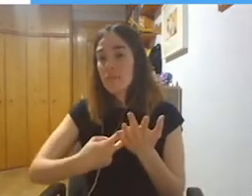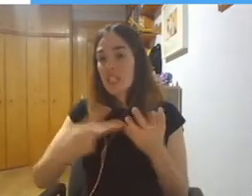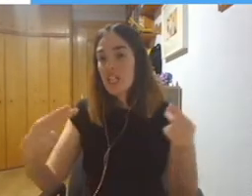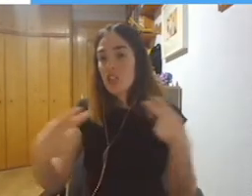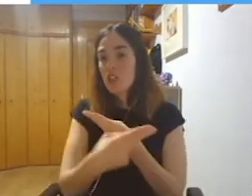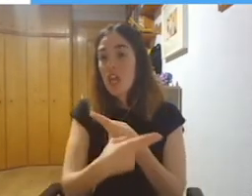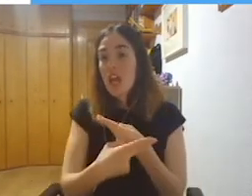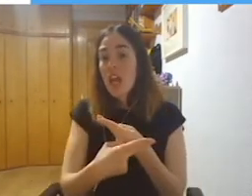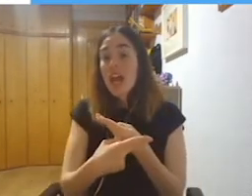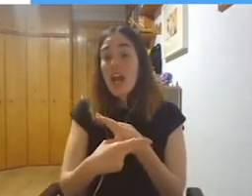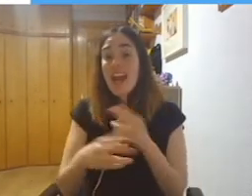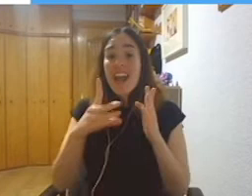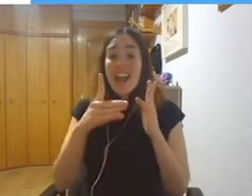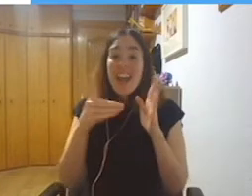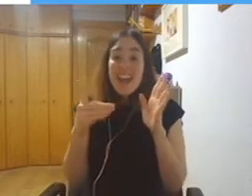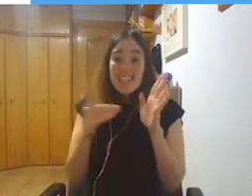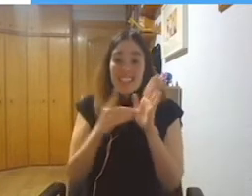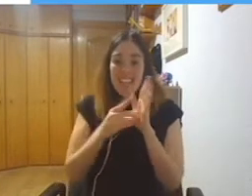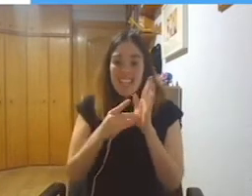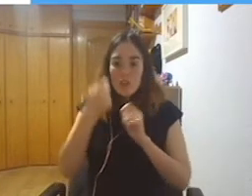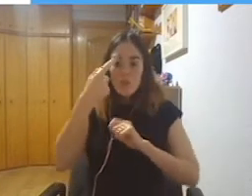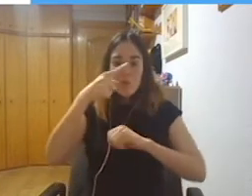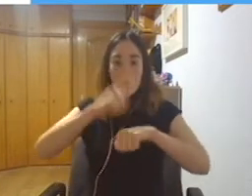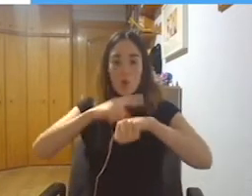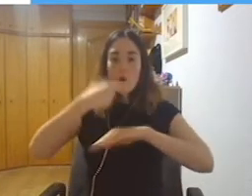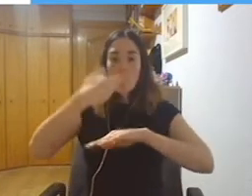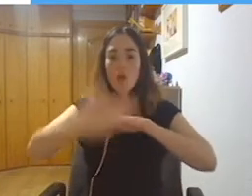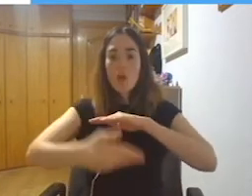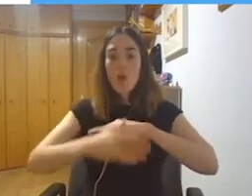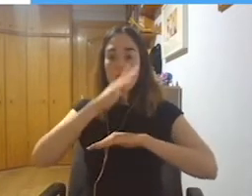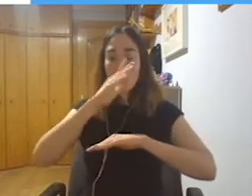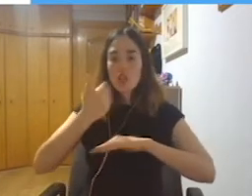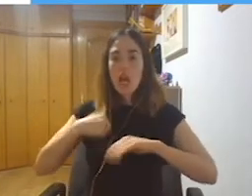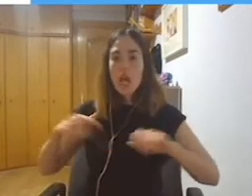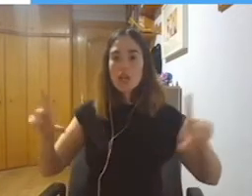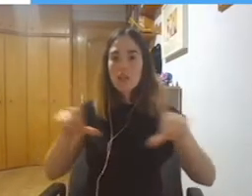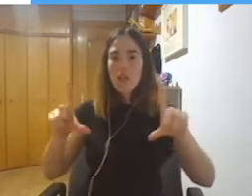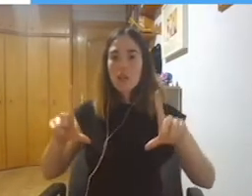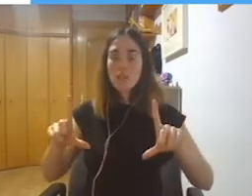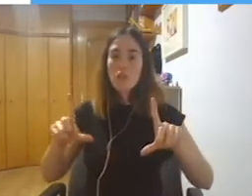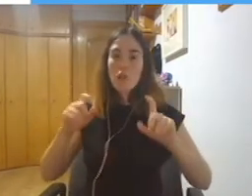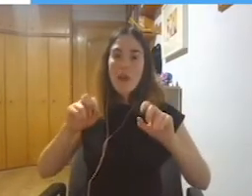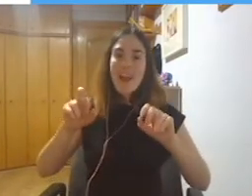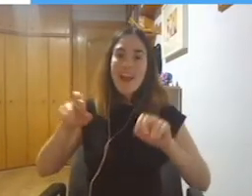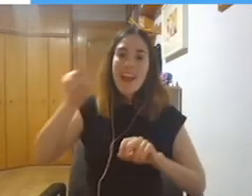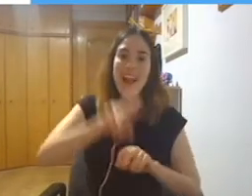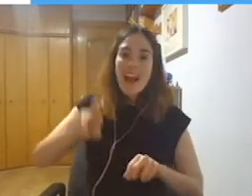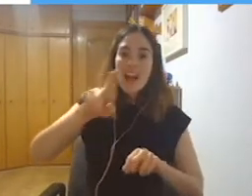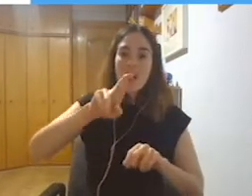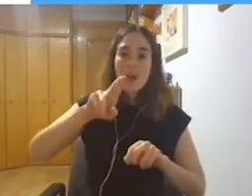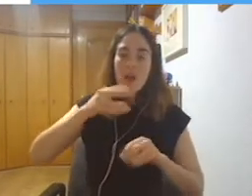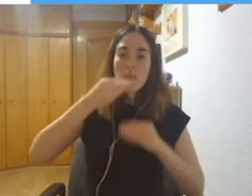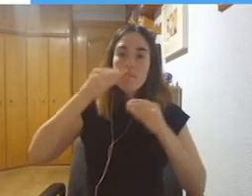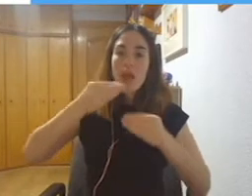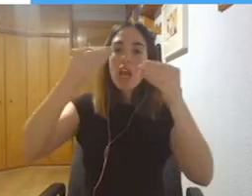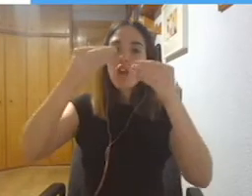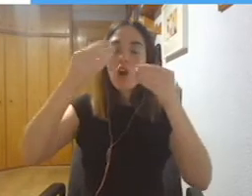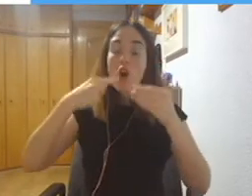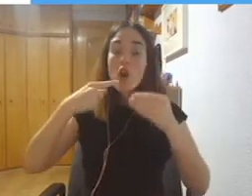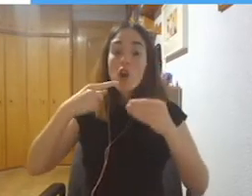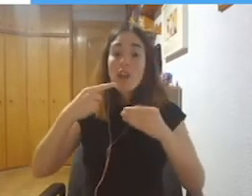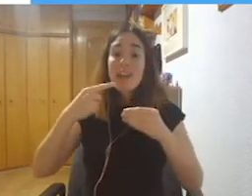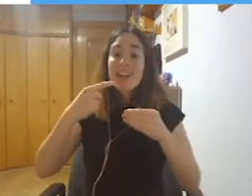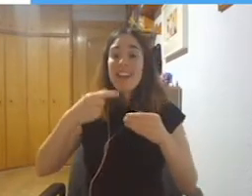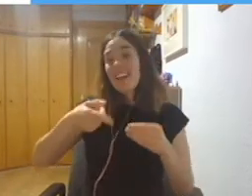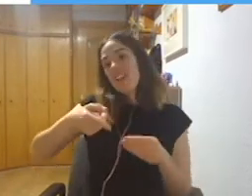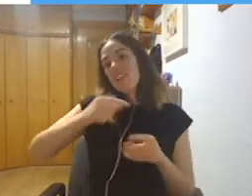decreto lo que permitía era dar como un margen de tiempo para que cuando se recuperara un poco la televisión, se recuperaran un poco las cadenas,